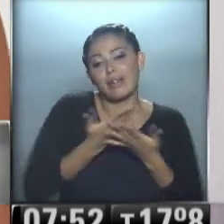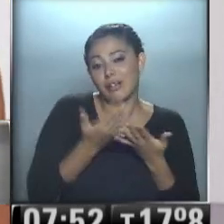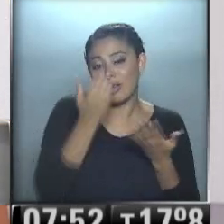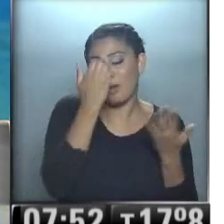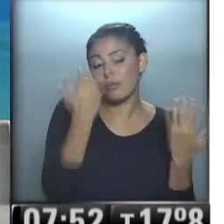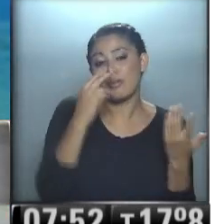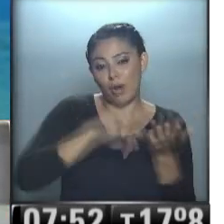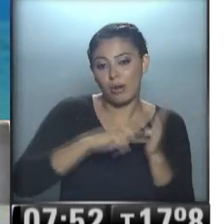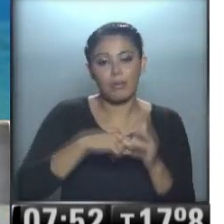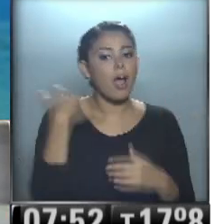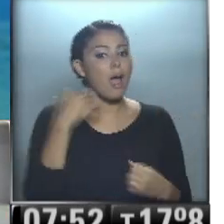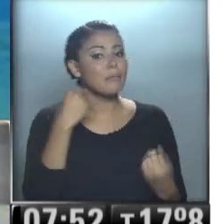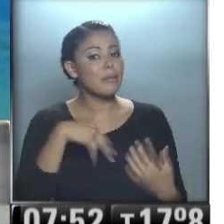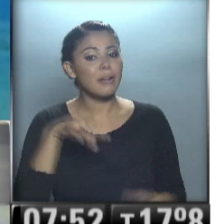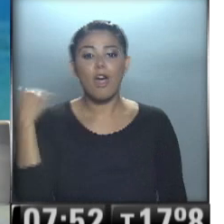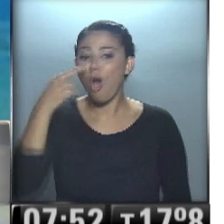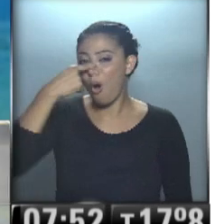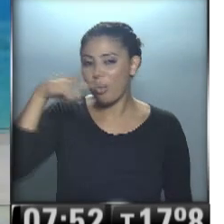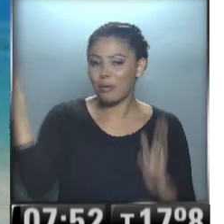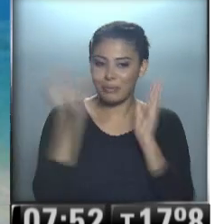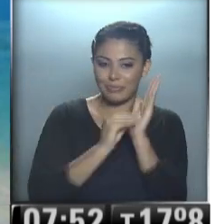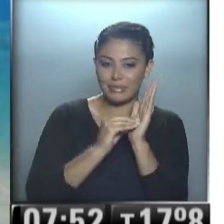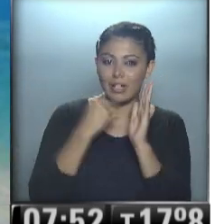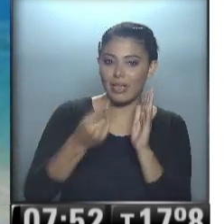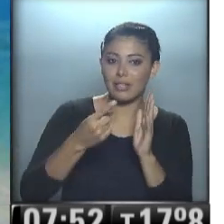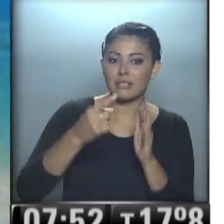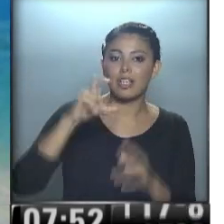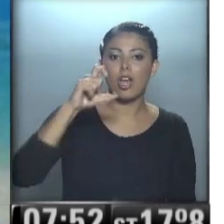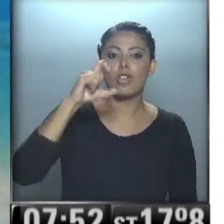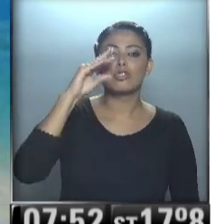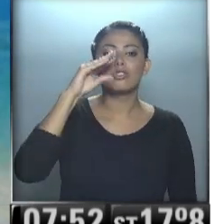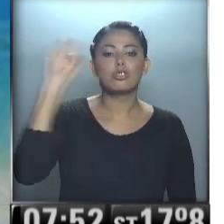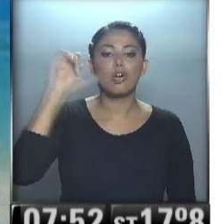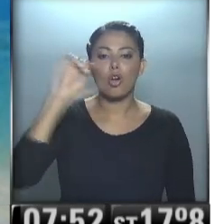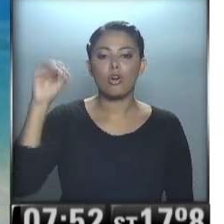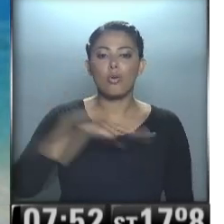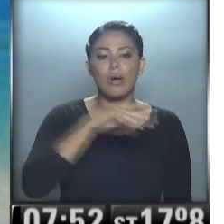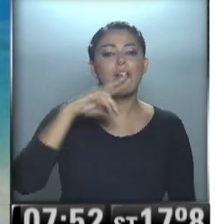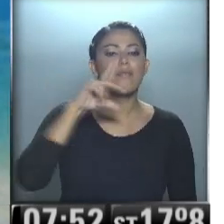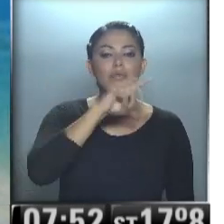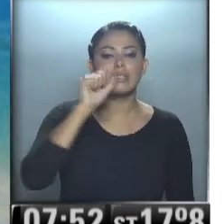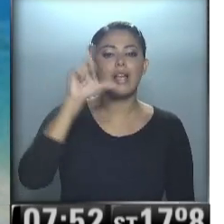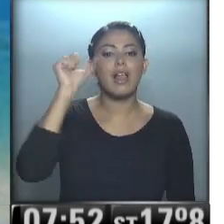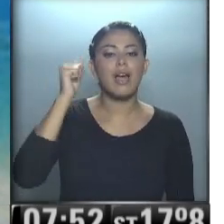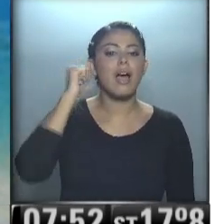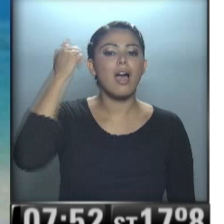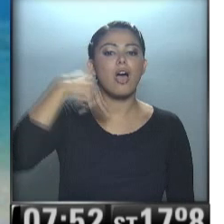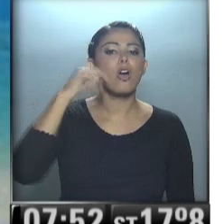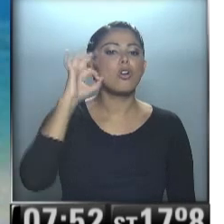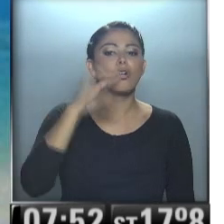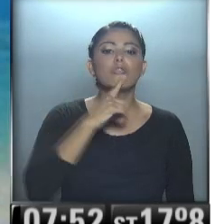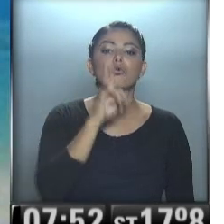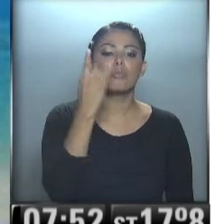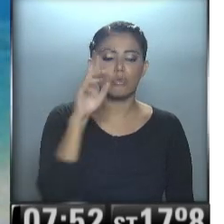Ese es el sí problema. ¡Ay, mira esto! El último mensaje, Chocoarte en Villa Langostura, qué linda foto. Ay, no conozco Villa